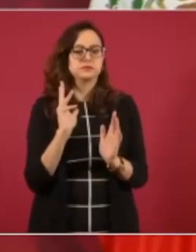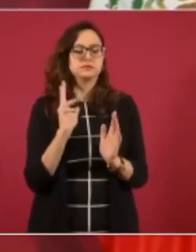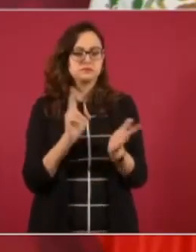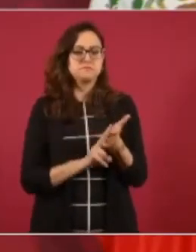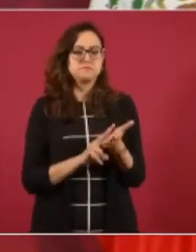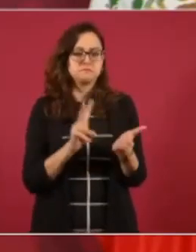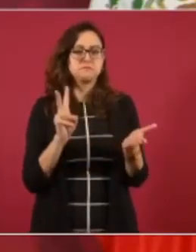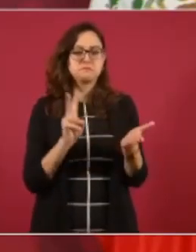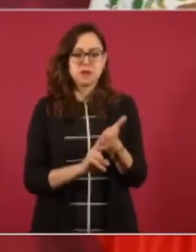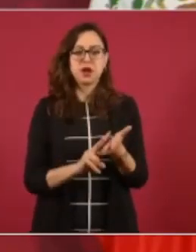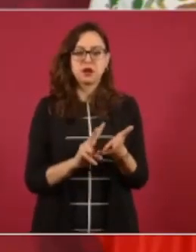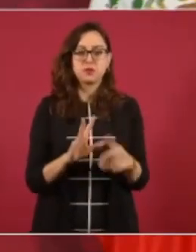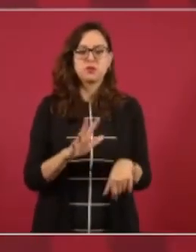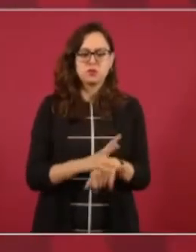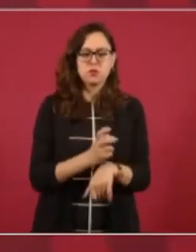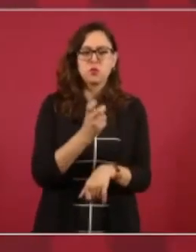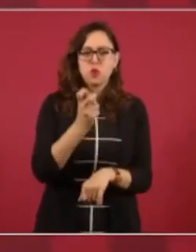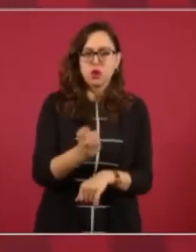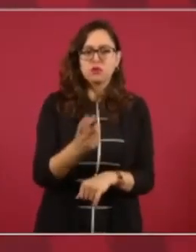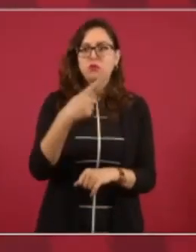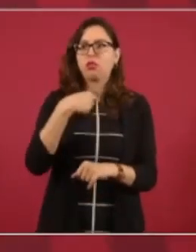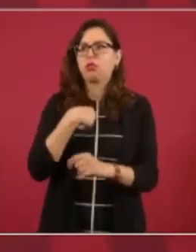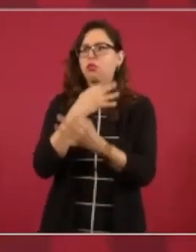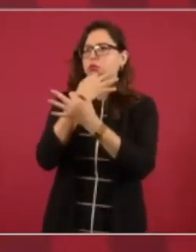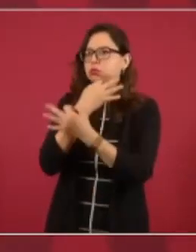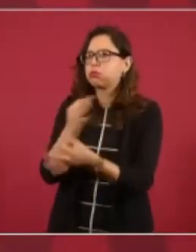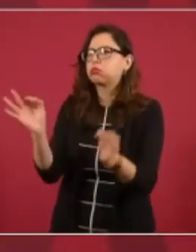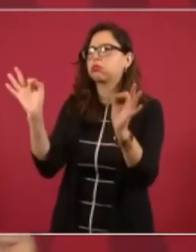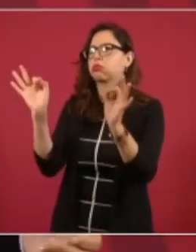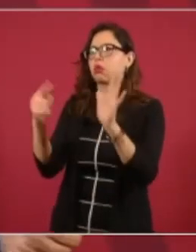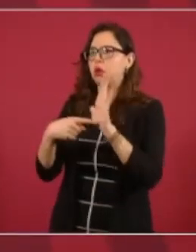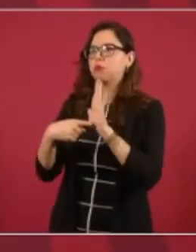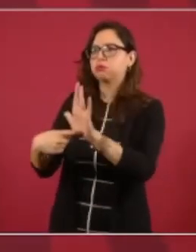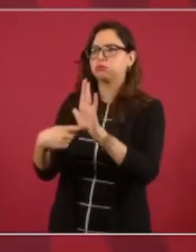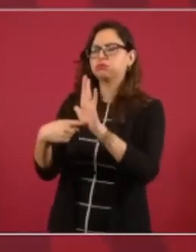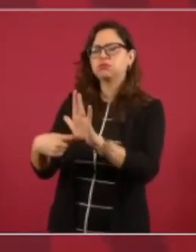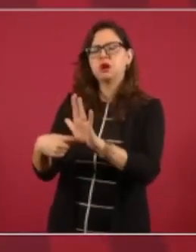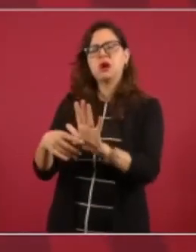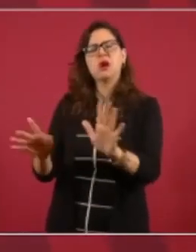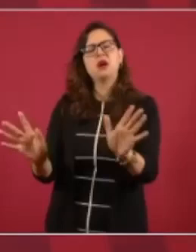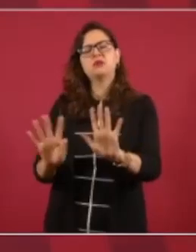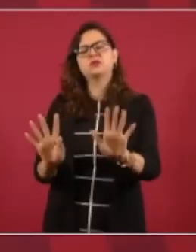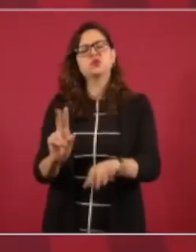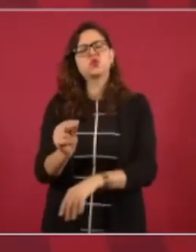y por eso pues no tiene caso seguir